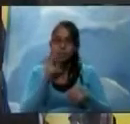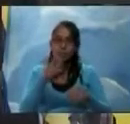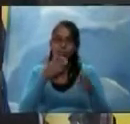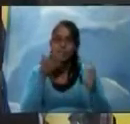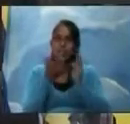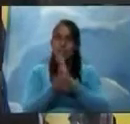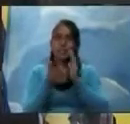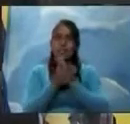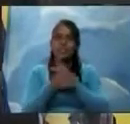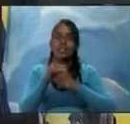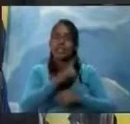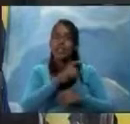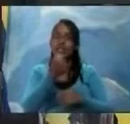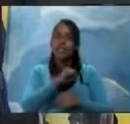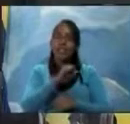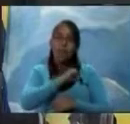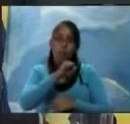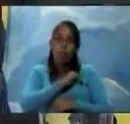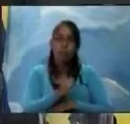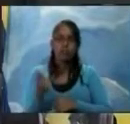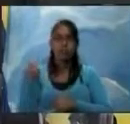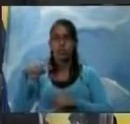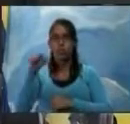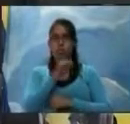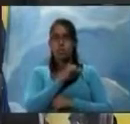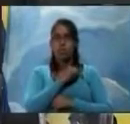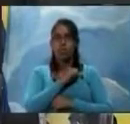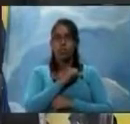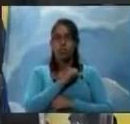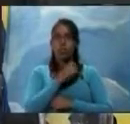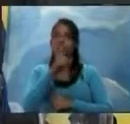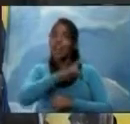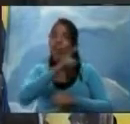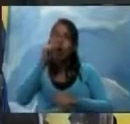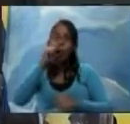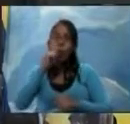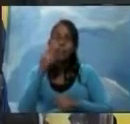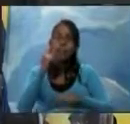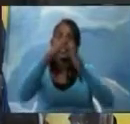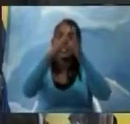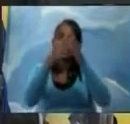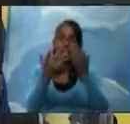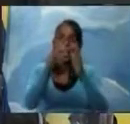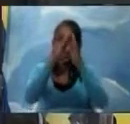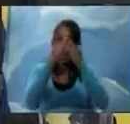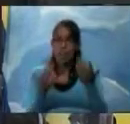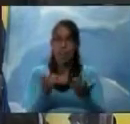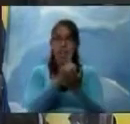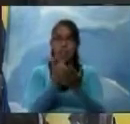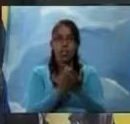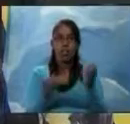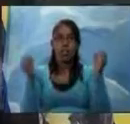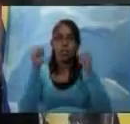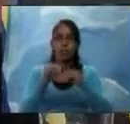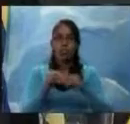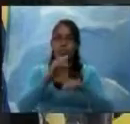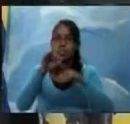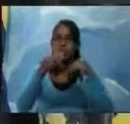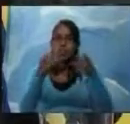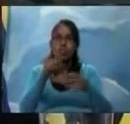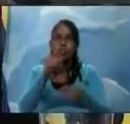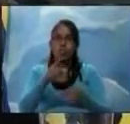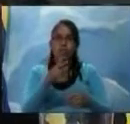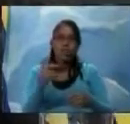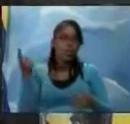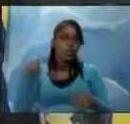resultado del temor. Dice: tuve miedo. El temor del hombre, dice en el libro de Proverbios, le pondrá lazo. Usted no tiene